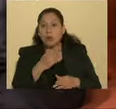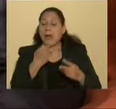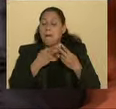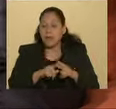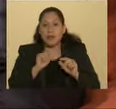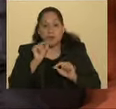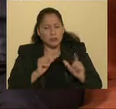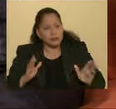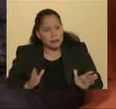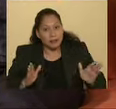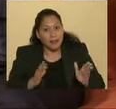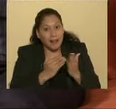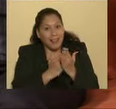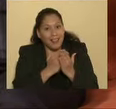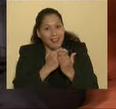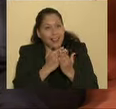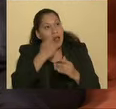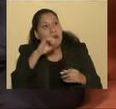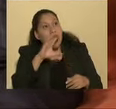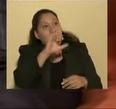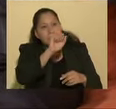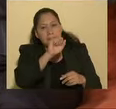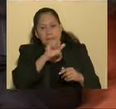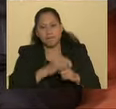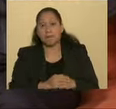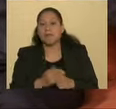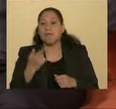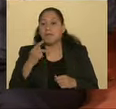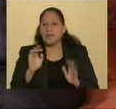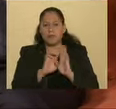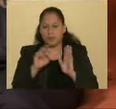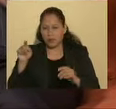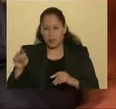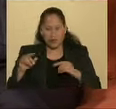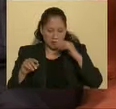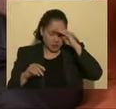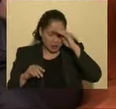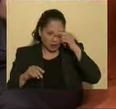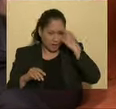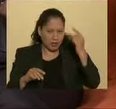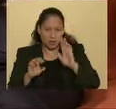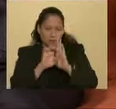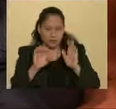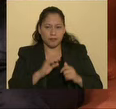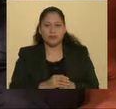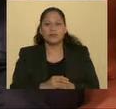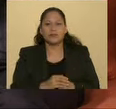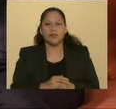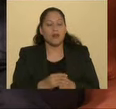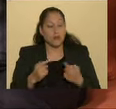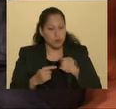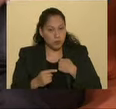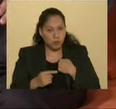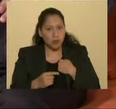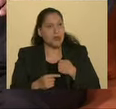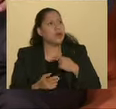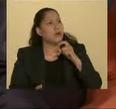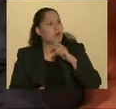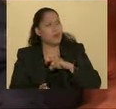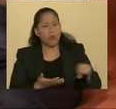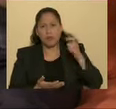empujar. Si en ese momento te vas por la vía fácil, que por dar un ejemplo, compras el